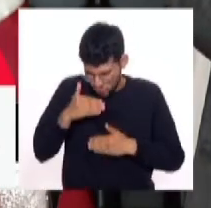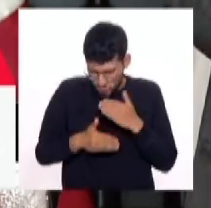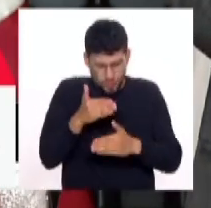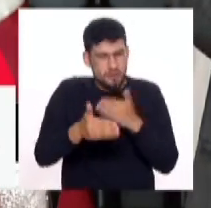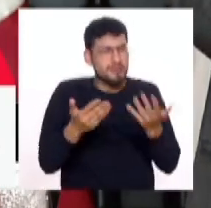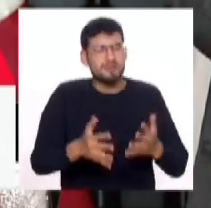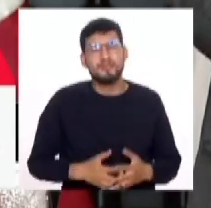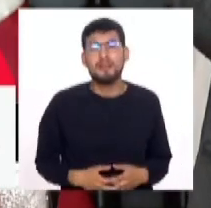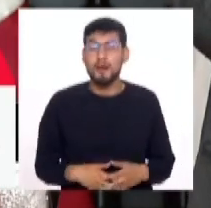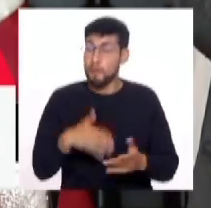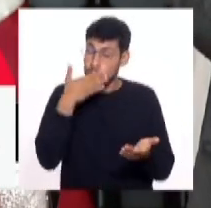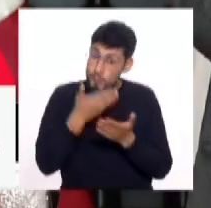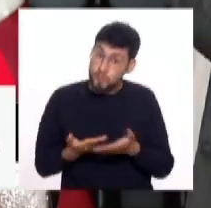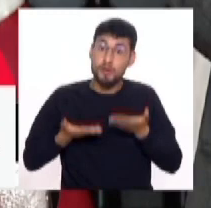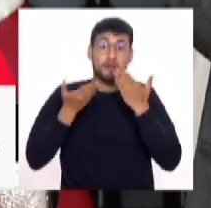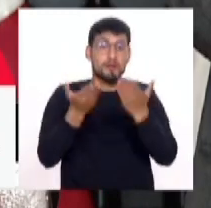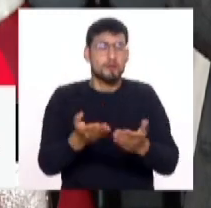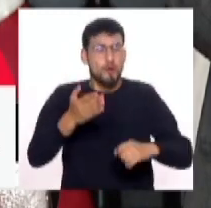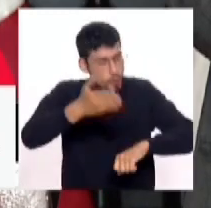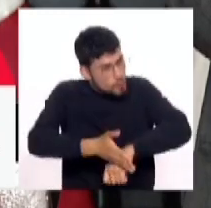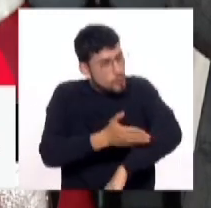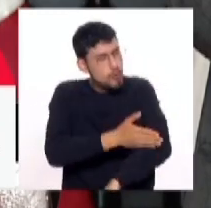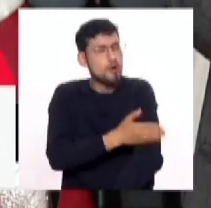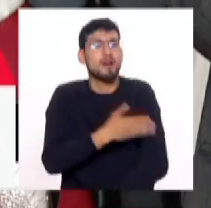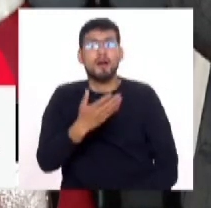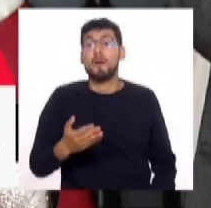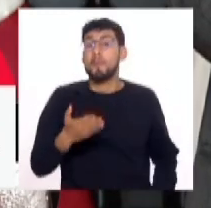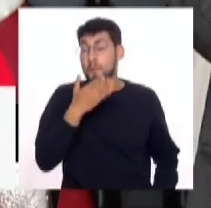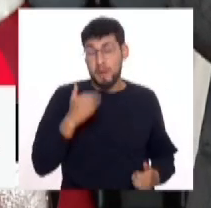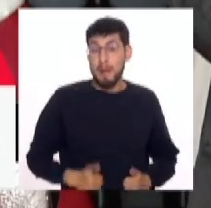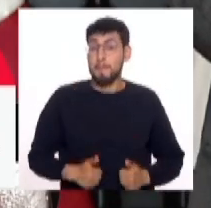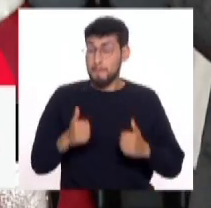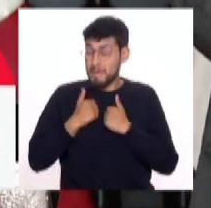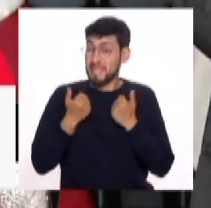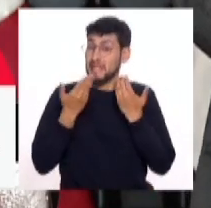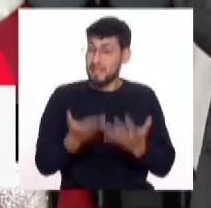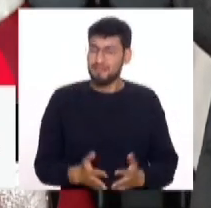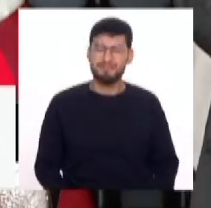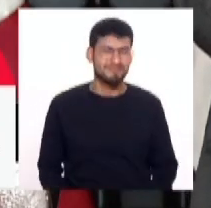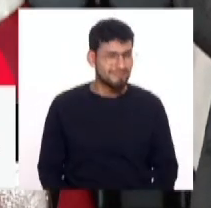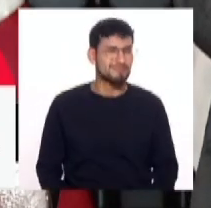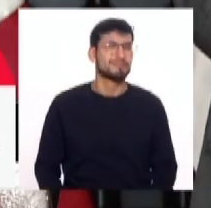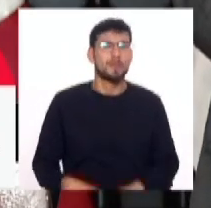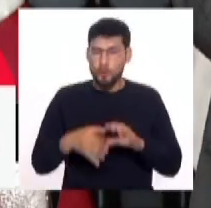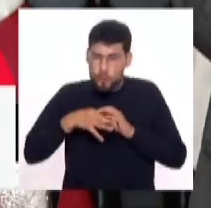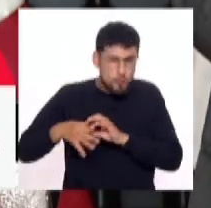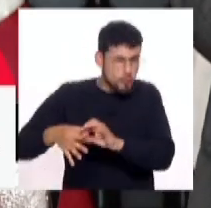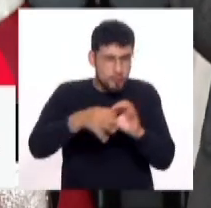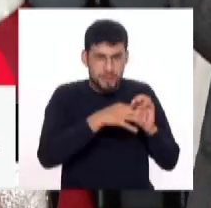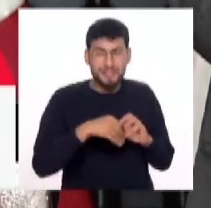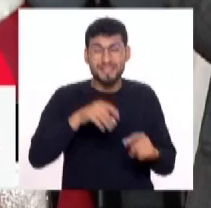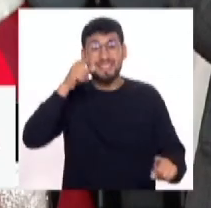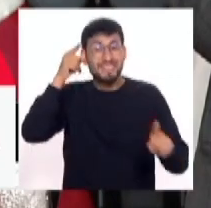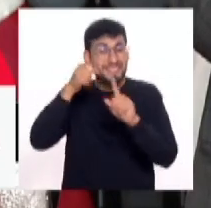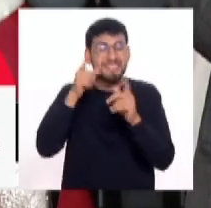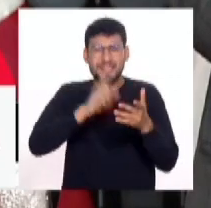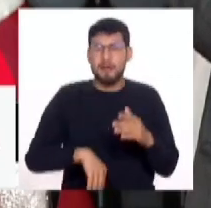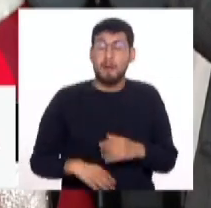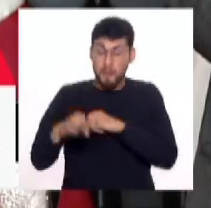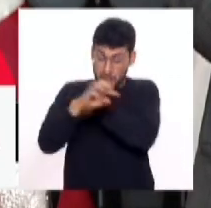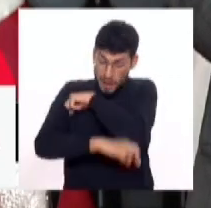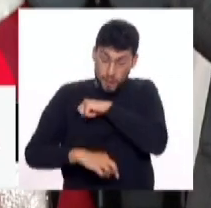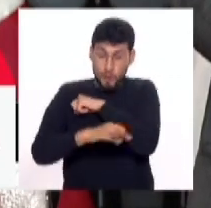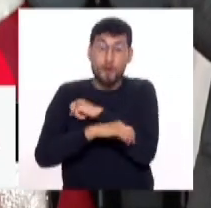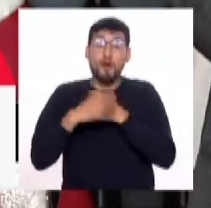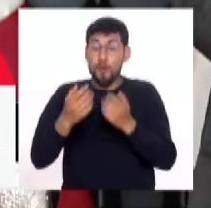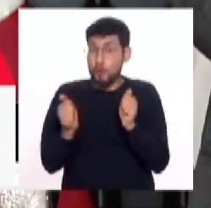encaminado hacia el bienestar, el progreso y una mejor calidad de vida. En unidad, con esa mirada de país de